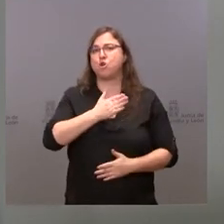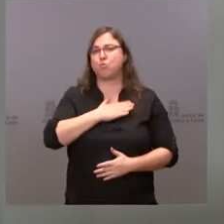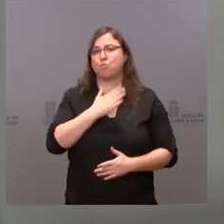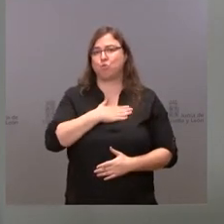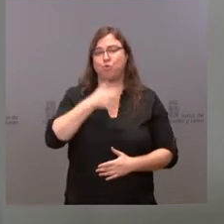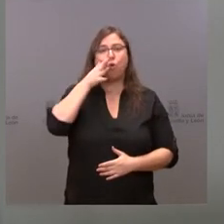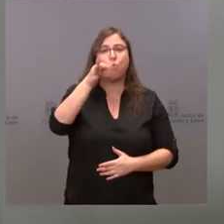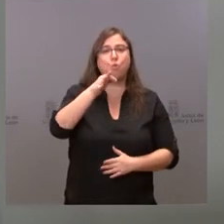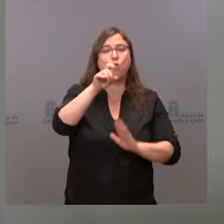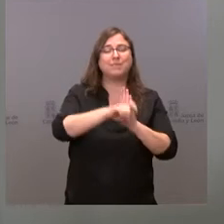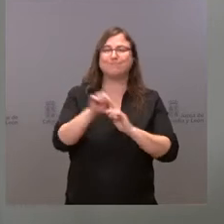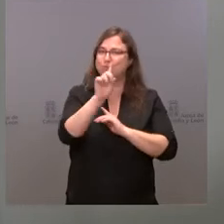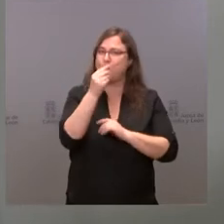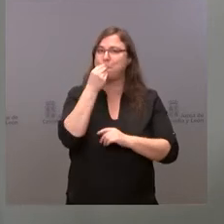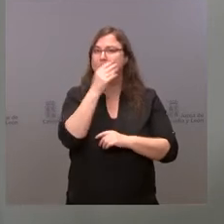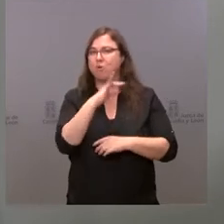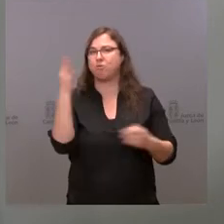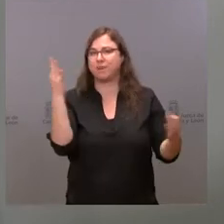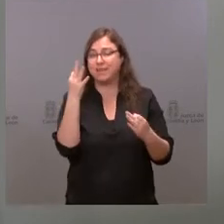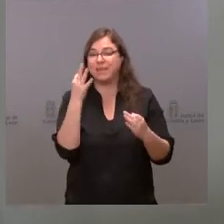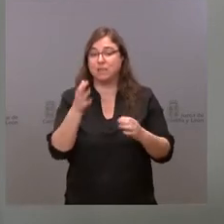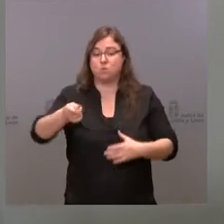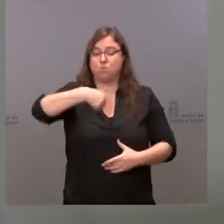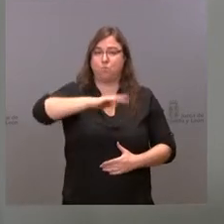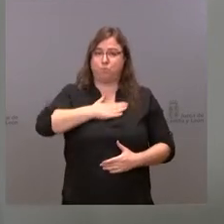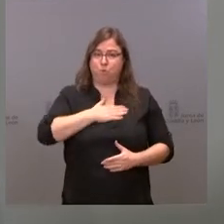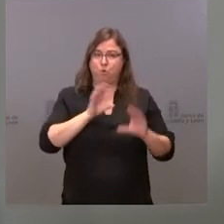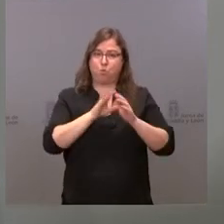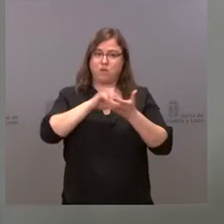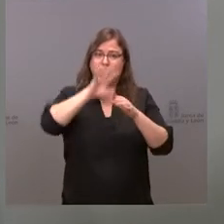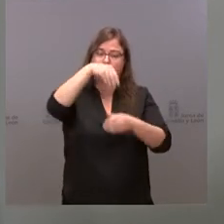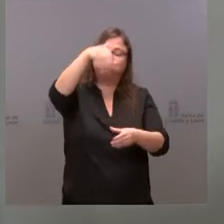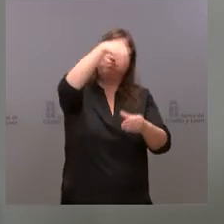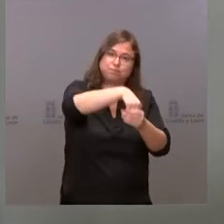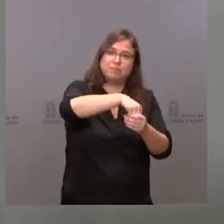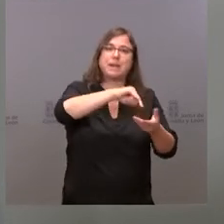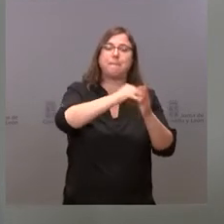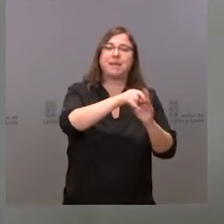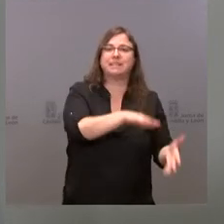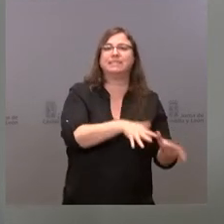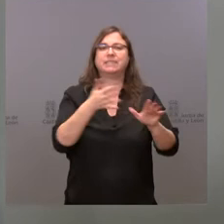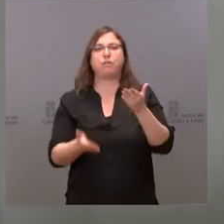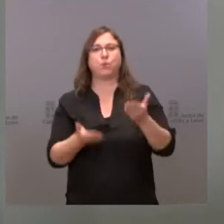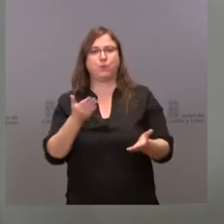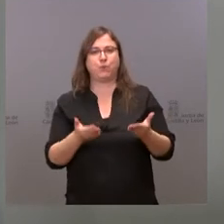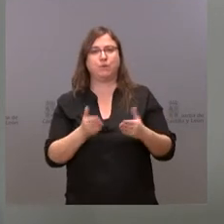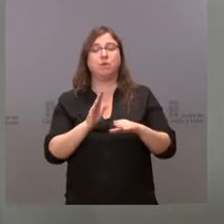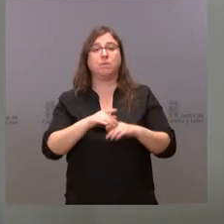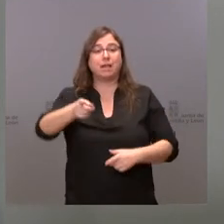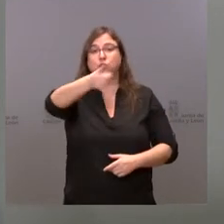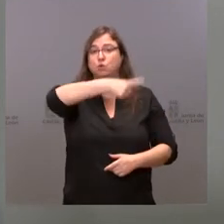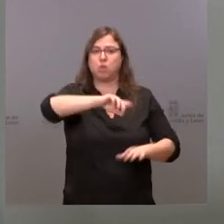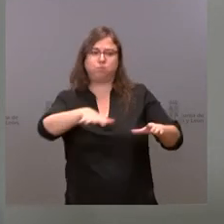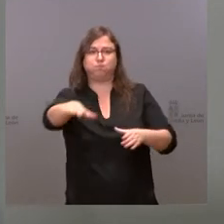mineras si no integran las actuaciones propias de la junta de castilla y león dentro de ese plan de transición justa para el conjunto de las